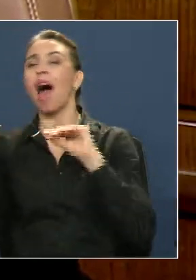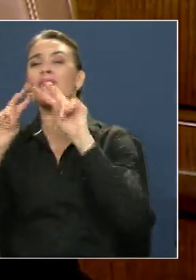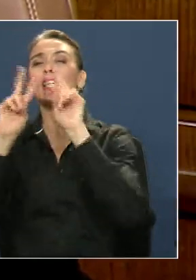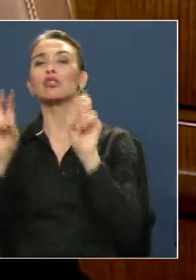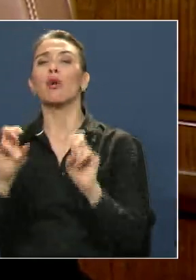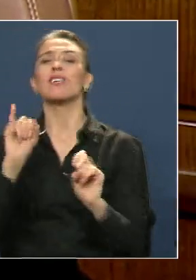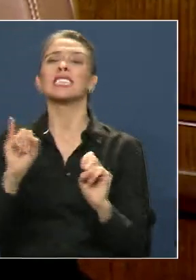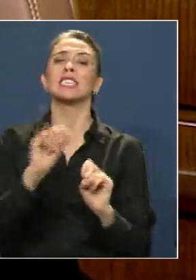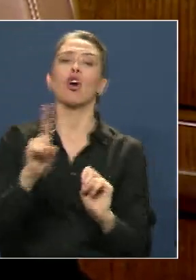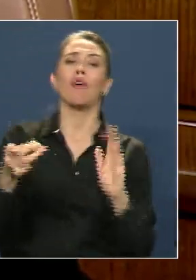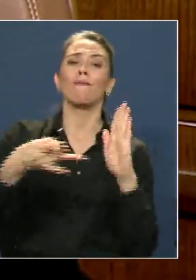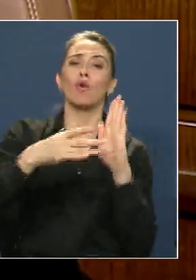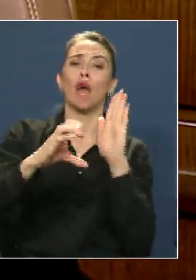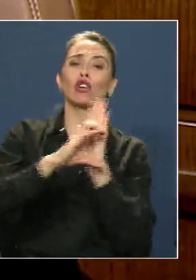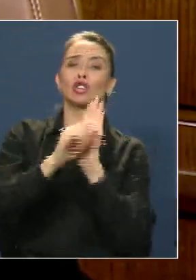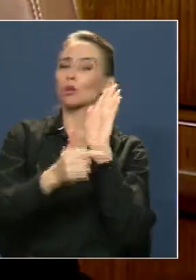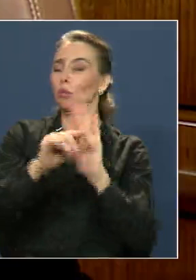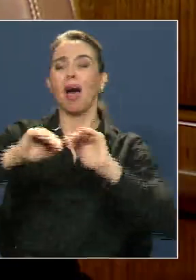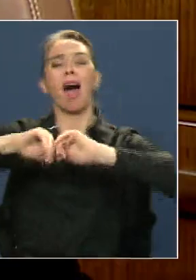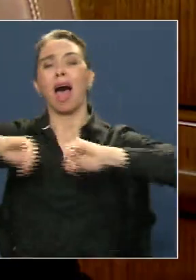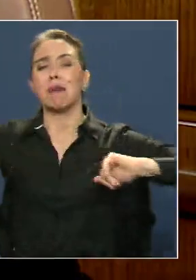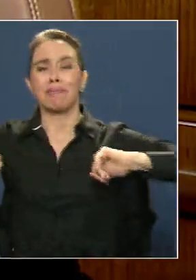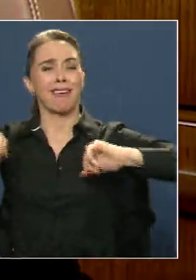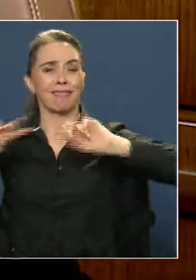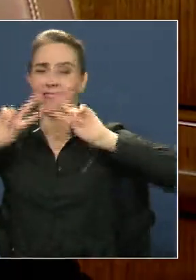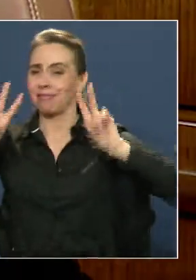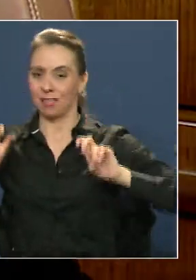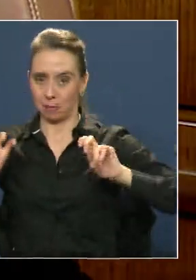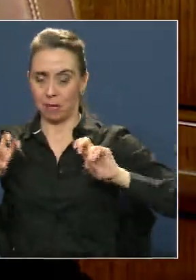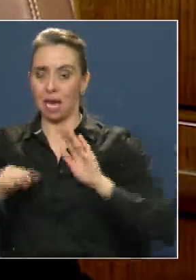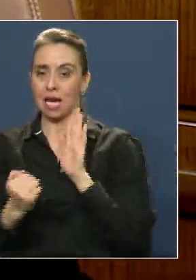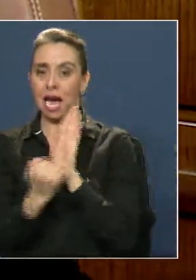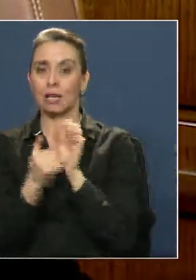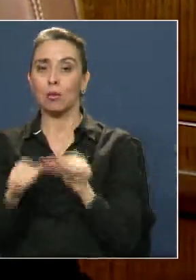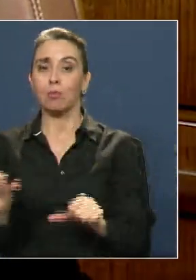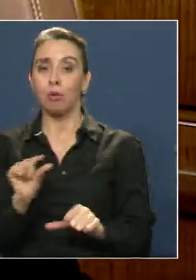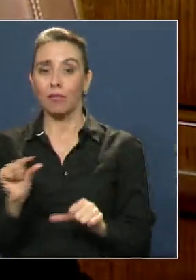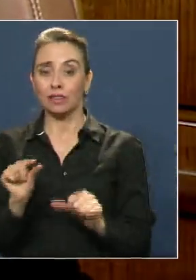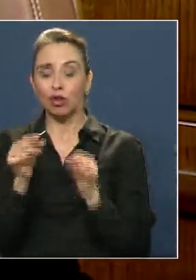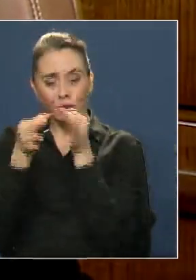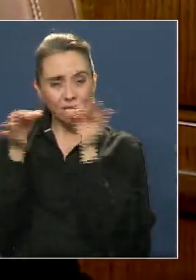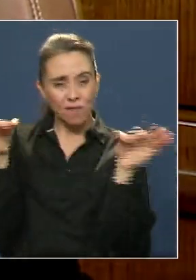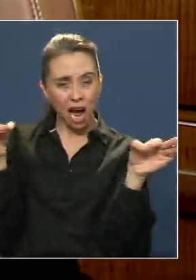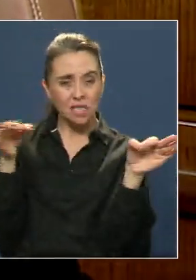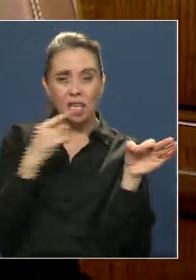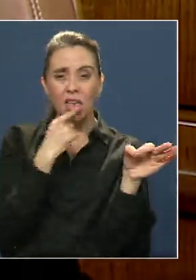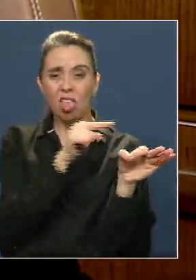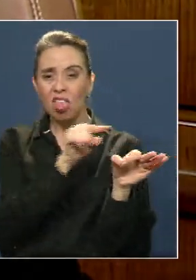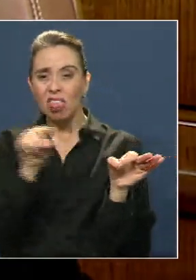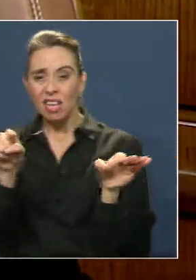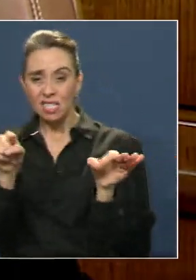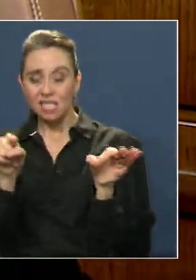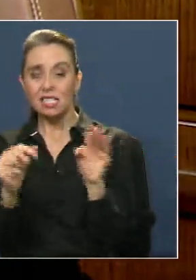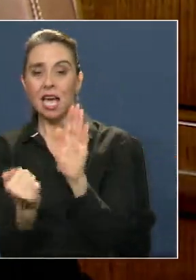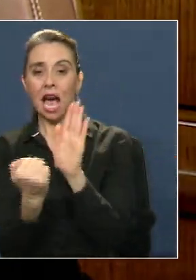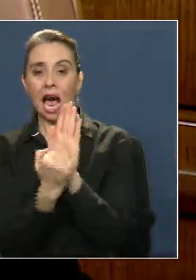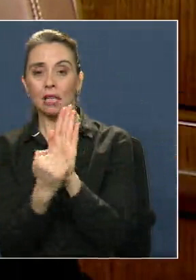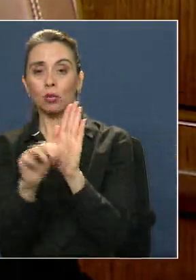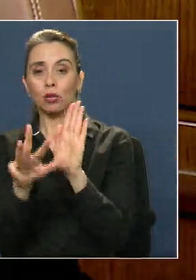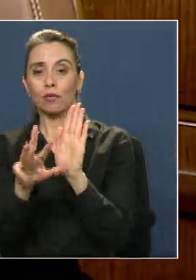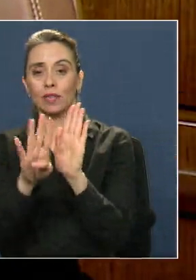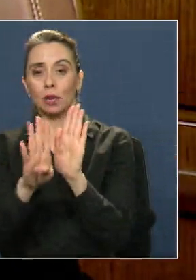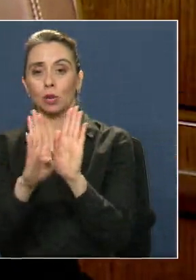un tema aparte. Pero les quiero señalar de que el artículo transitorio que habla de eso dice que lo dispuesto en el artículo